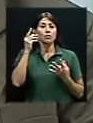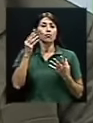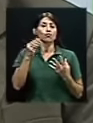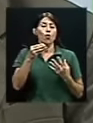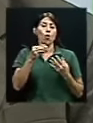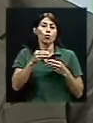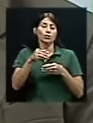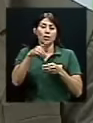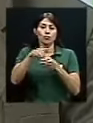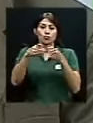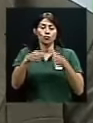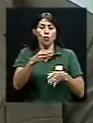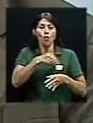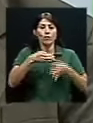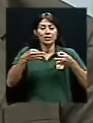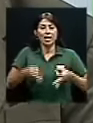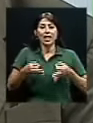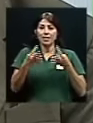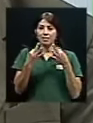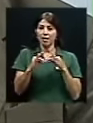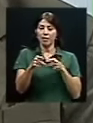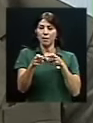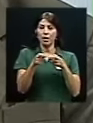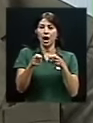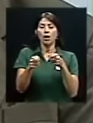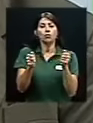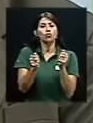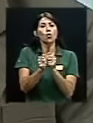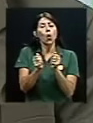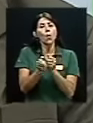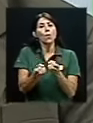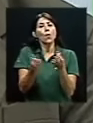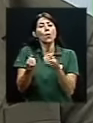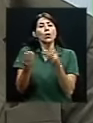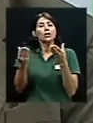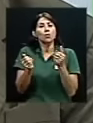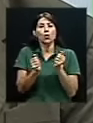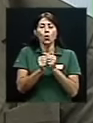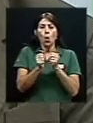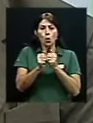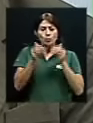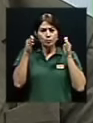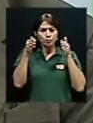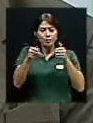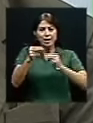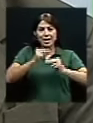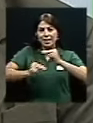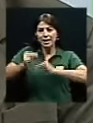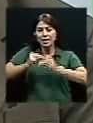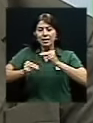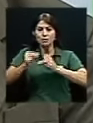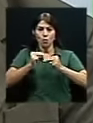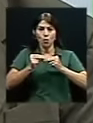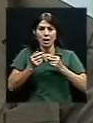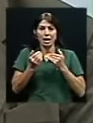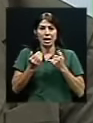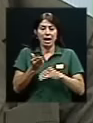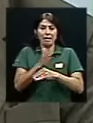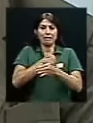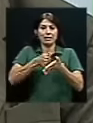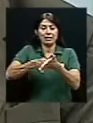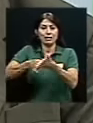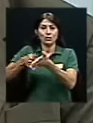populismo exacerbado y con un clientelismo, sobre todo en vísperas de elecciones, en las poblaciones, en este caso del